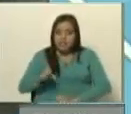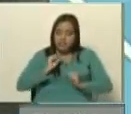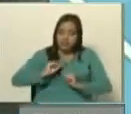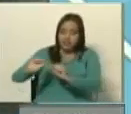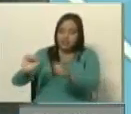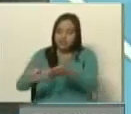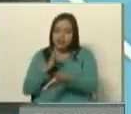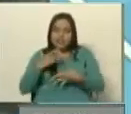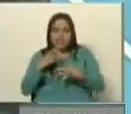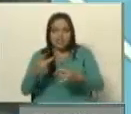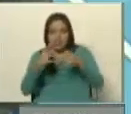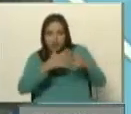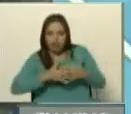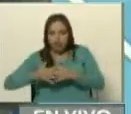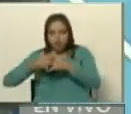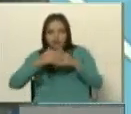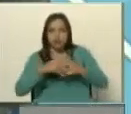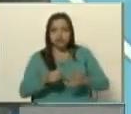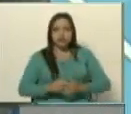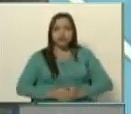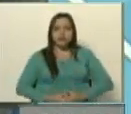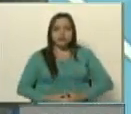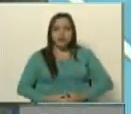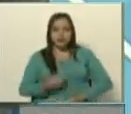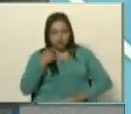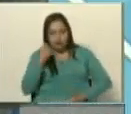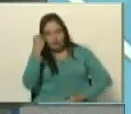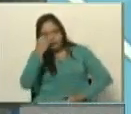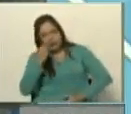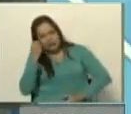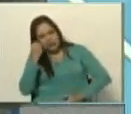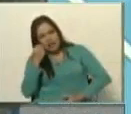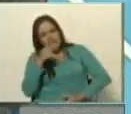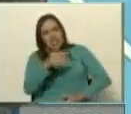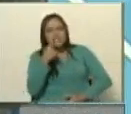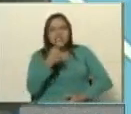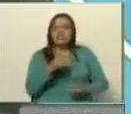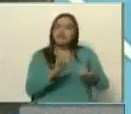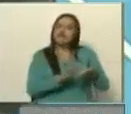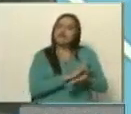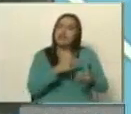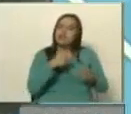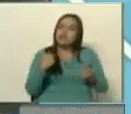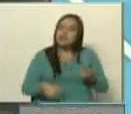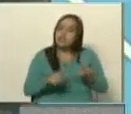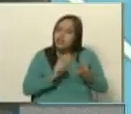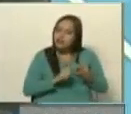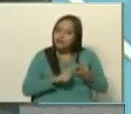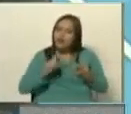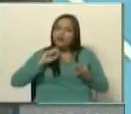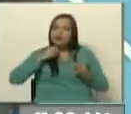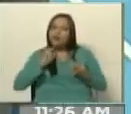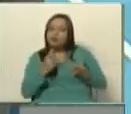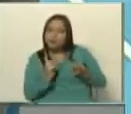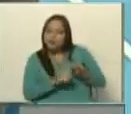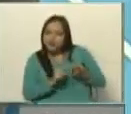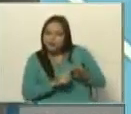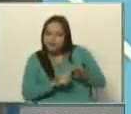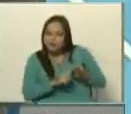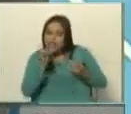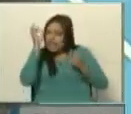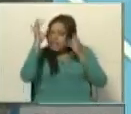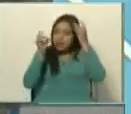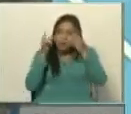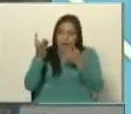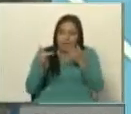los intereses de Estados Unidos. O sea, tú te pones a analizar lo que dicen sobre China, lo que dicen sobre Rusia. Se